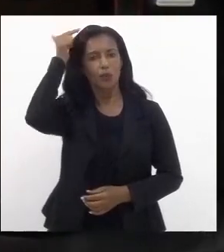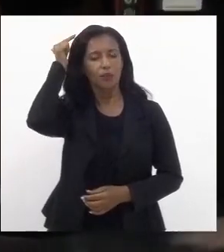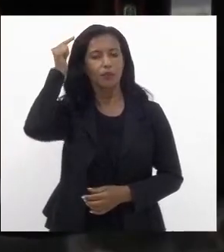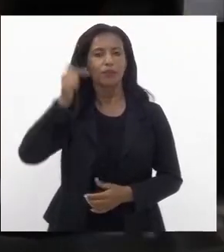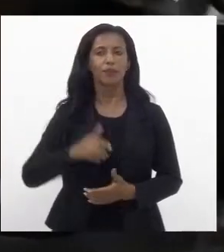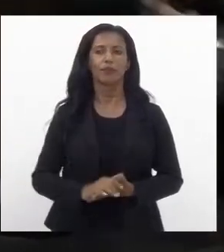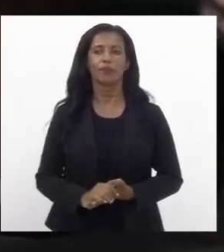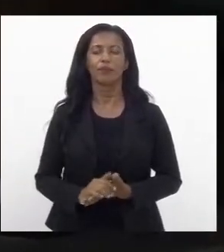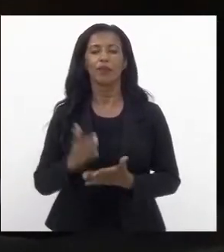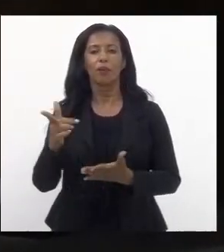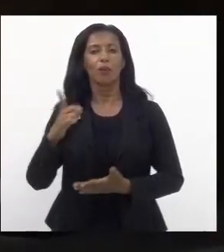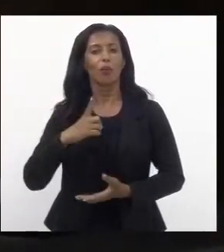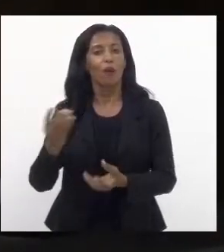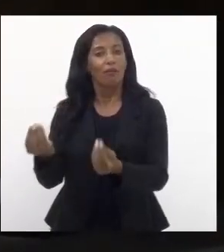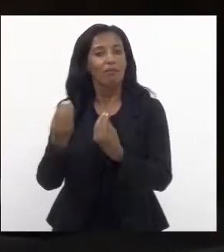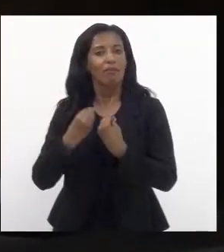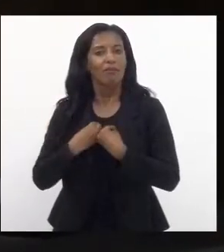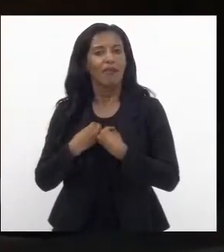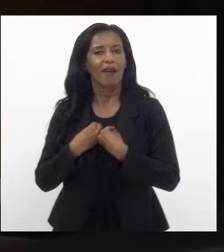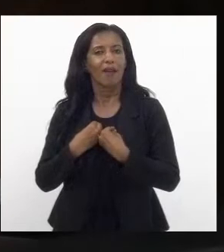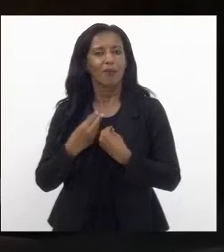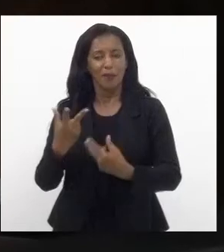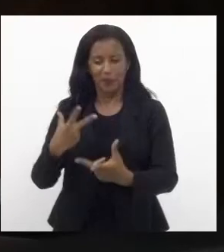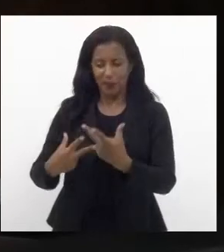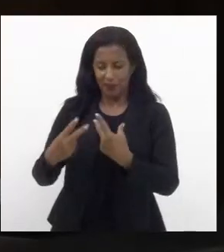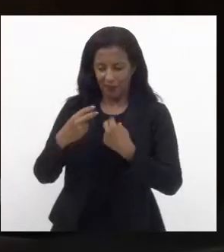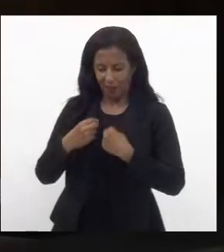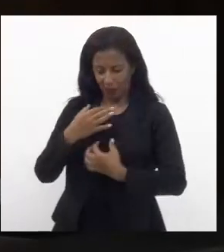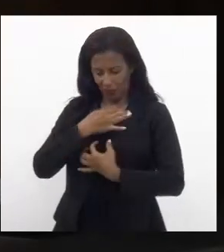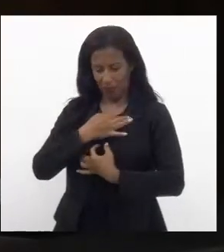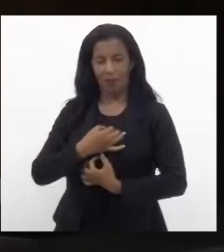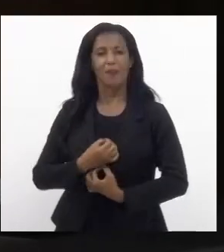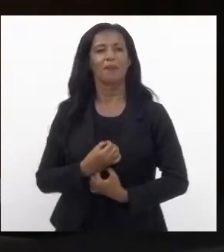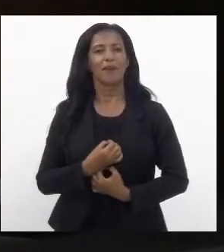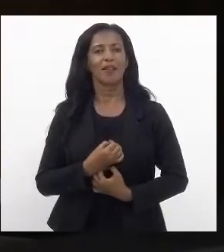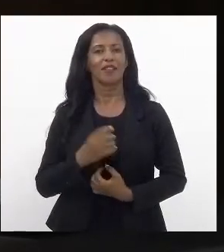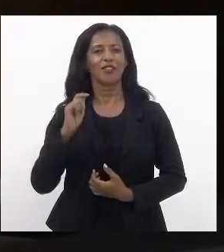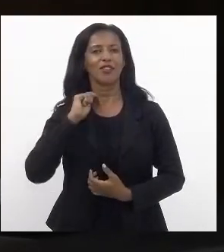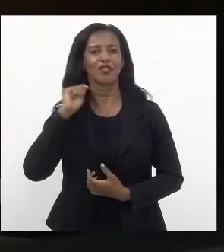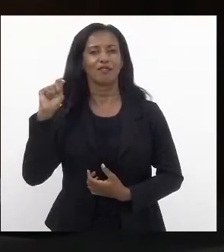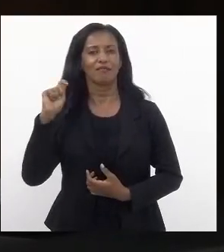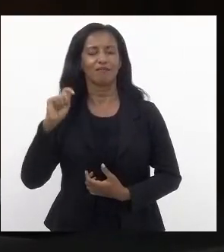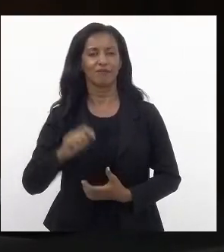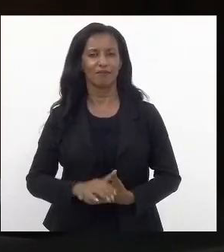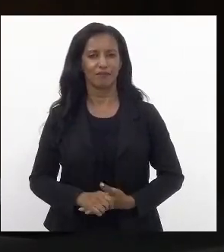Carlos por haberme homenajeado con esa medalla de Tiradentes.